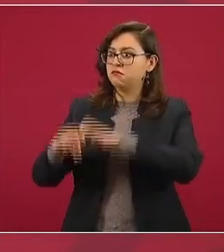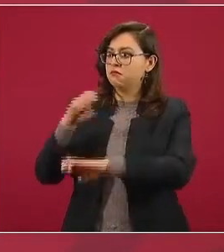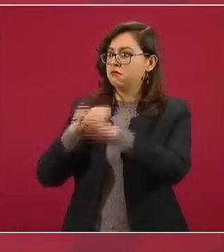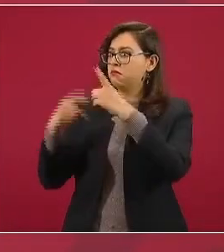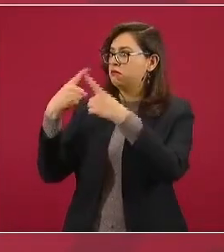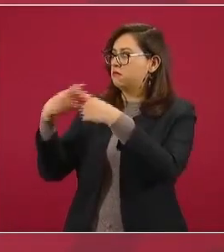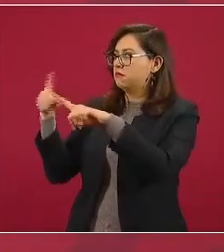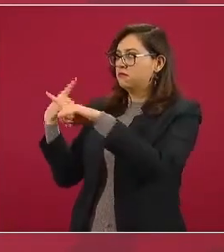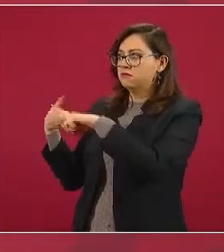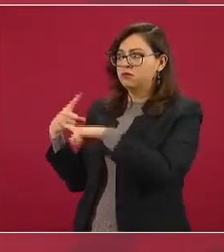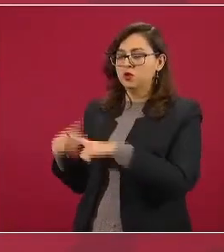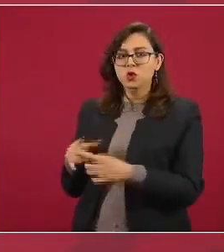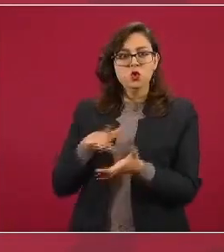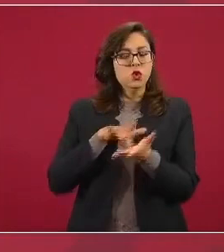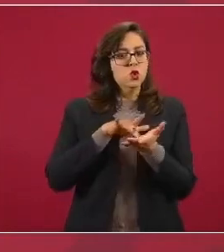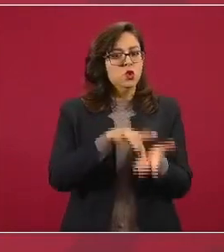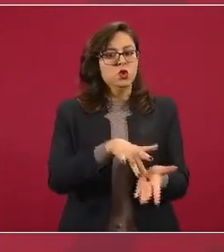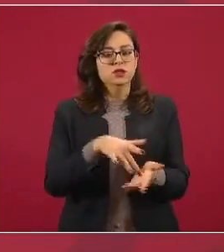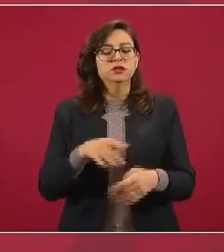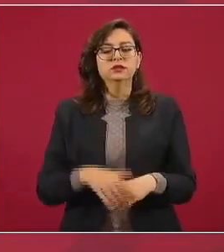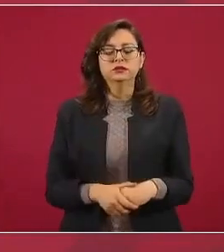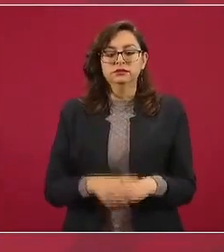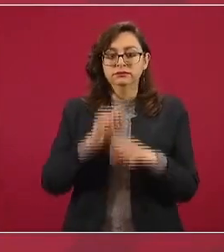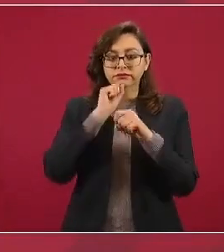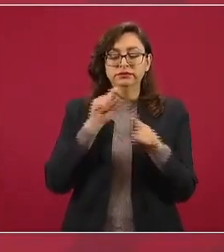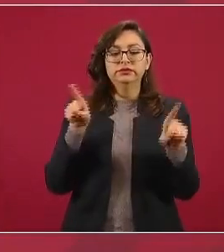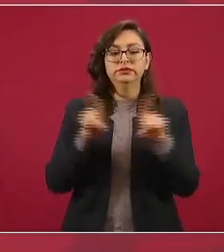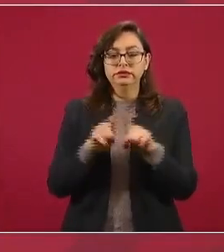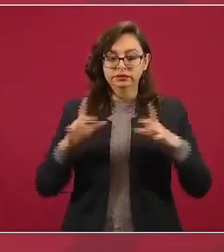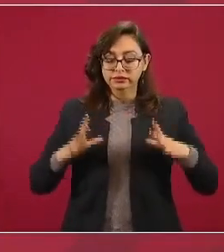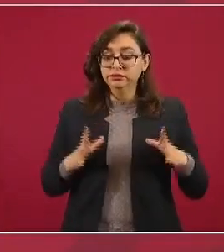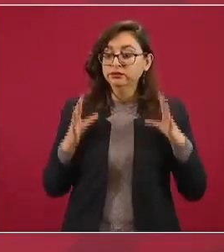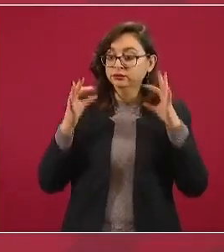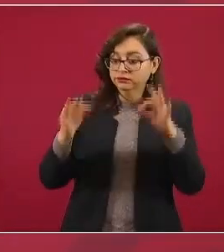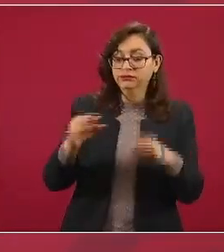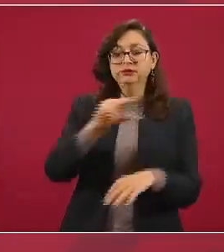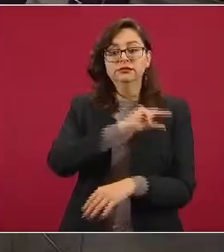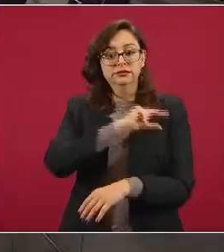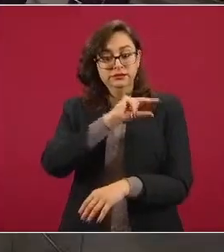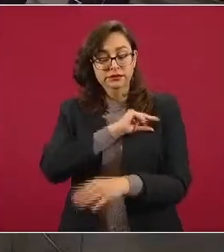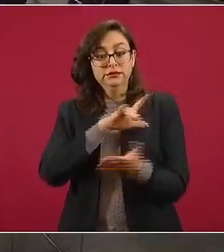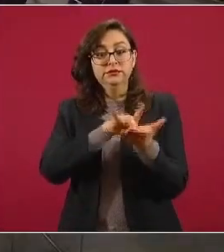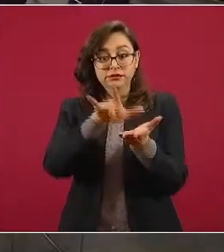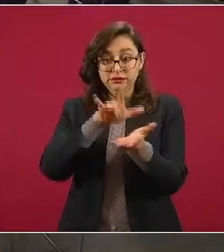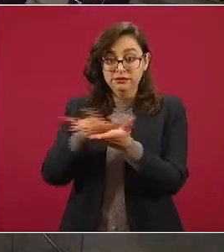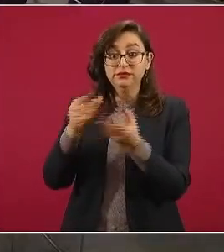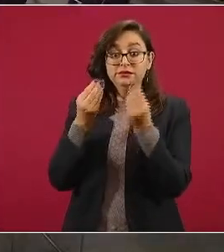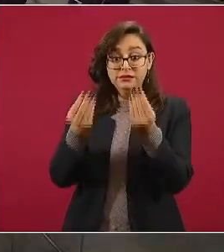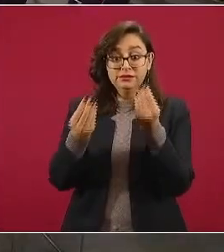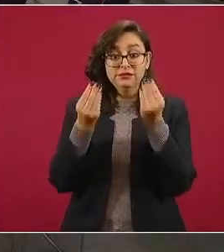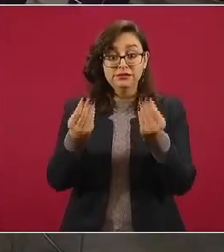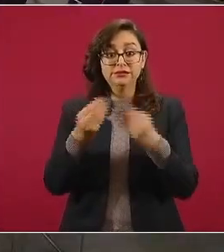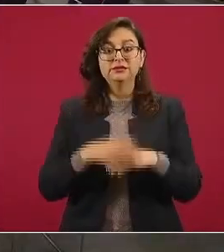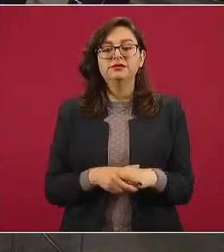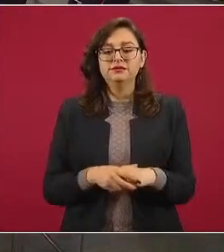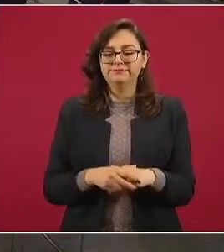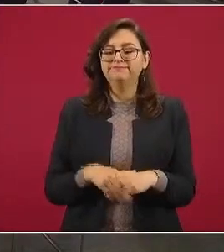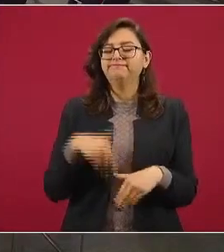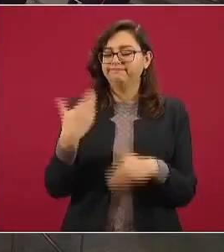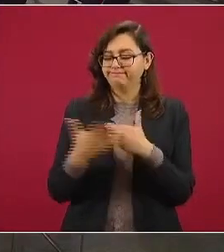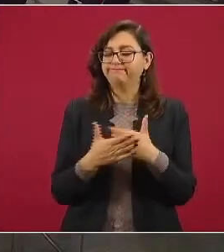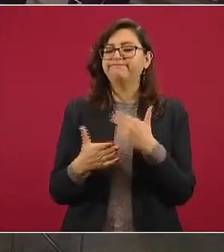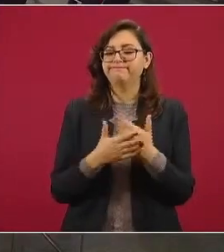con mucho apoyo de fundaciones particulares, privadas. Ya vamos a dar un